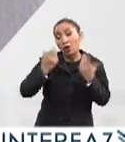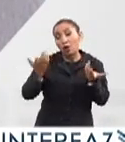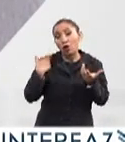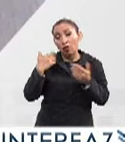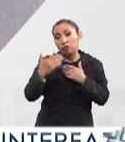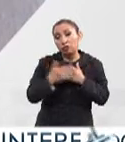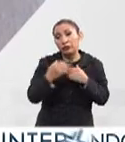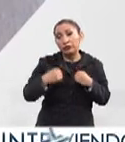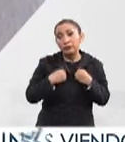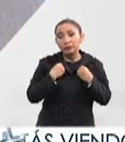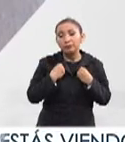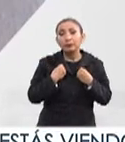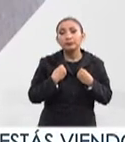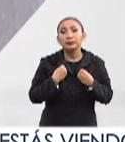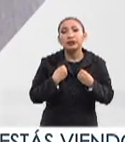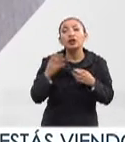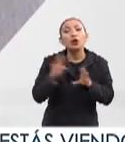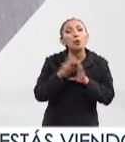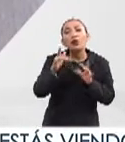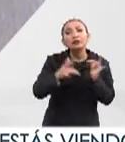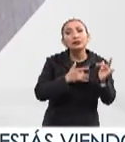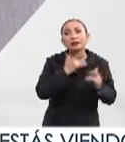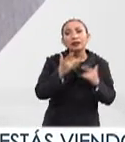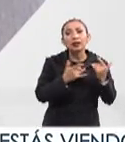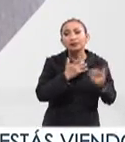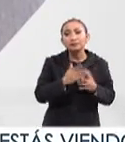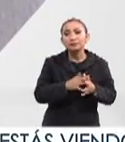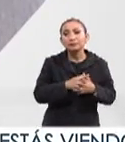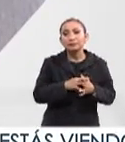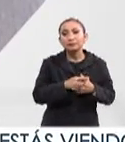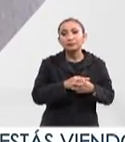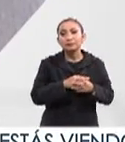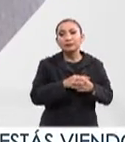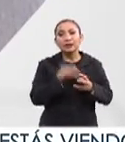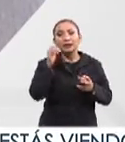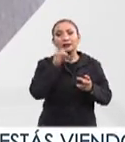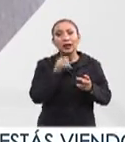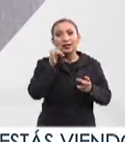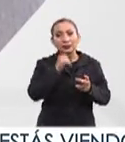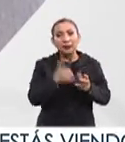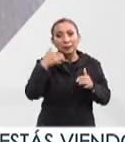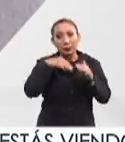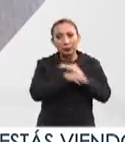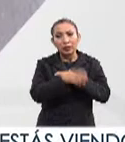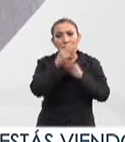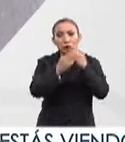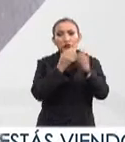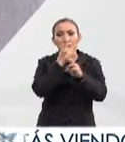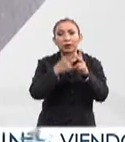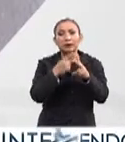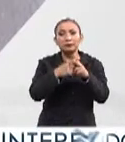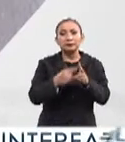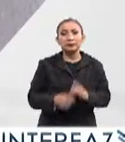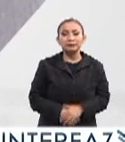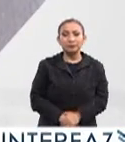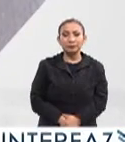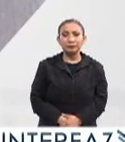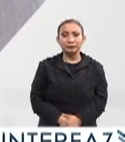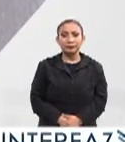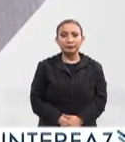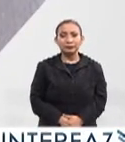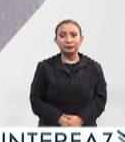lo corto de tu vida y pues cómo se siente estar siempre inmerso en este mundo de las matemáticas.